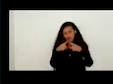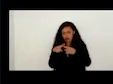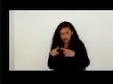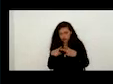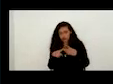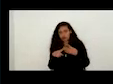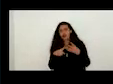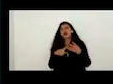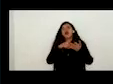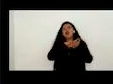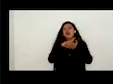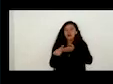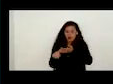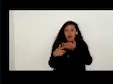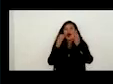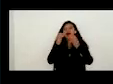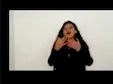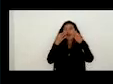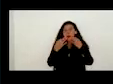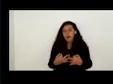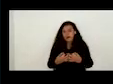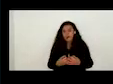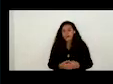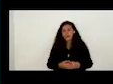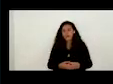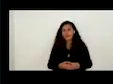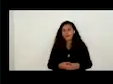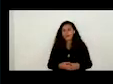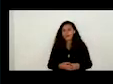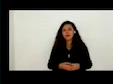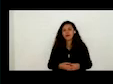y adecuada. En esta parte de completa,